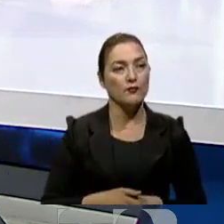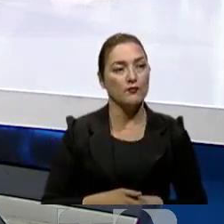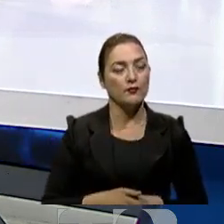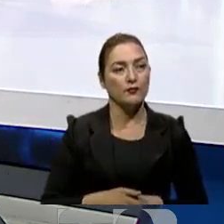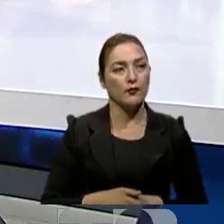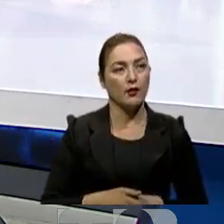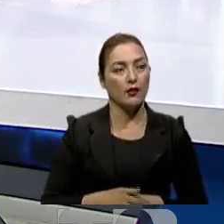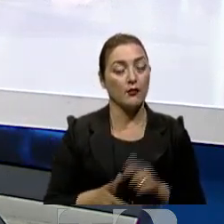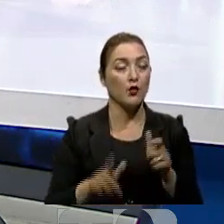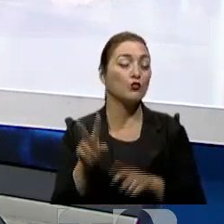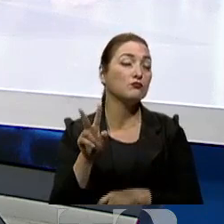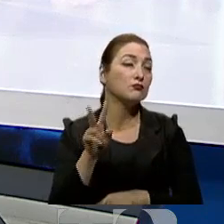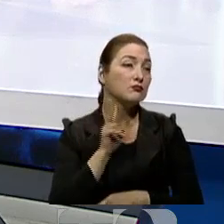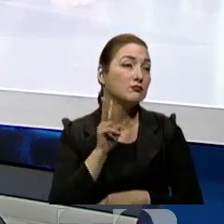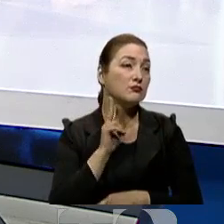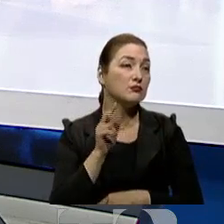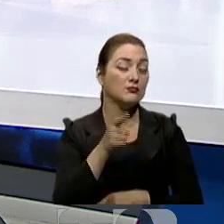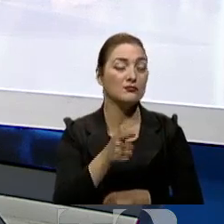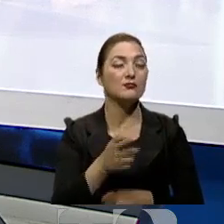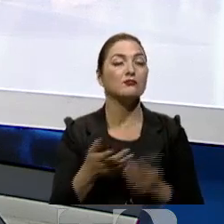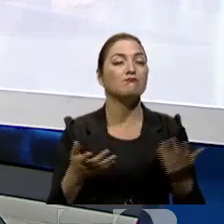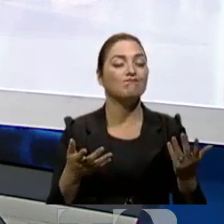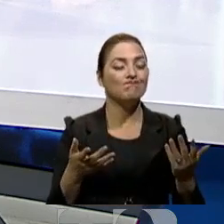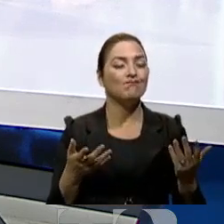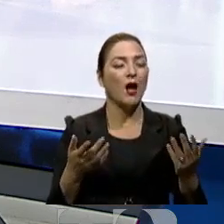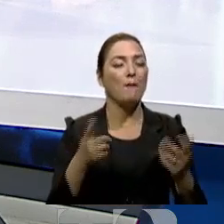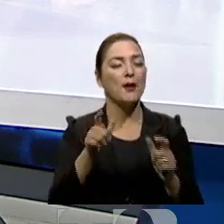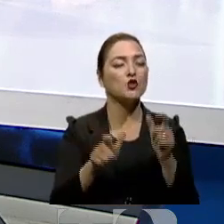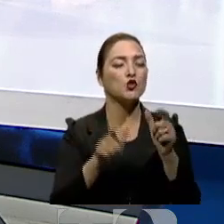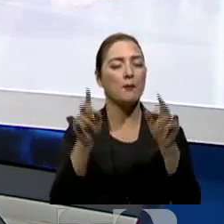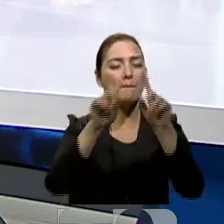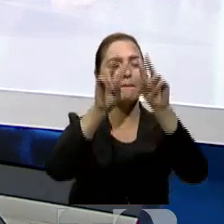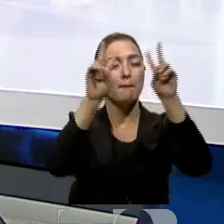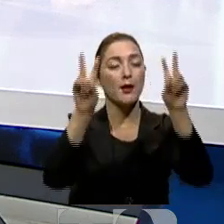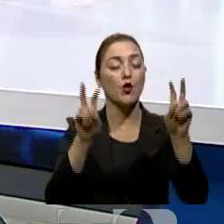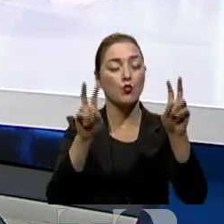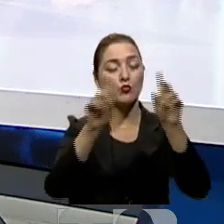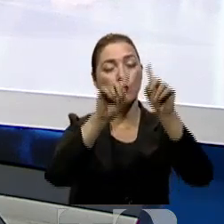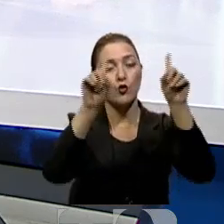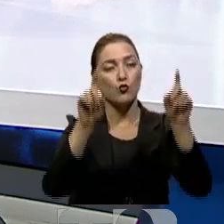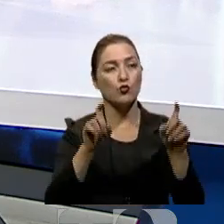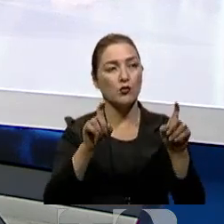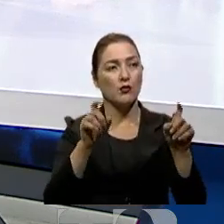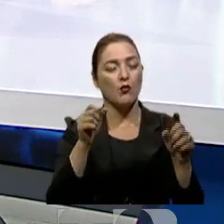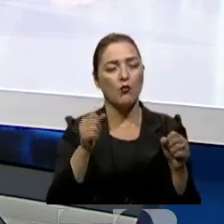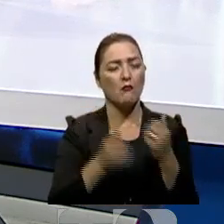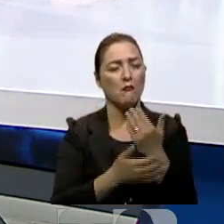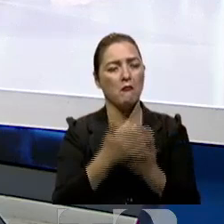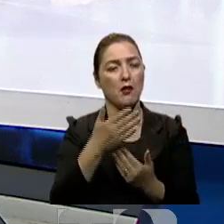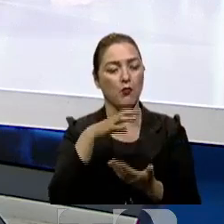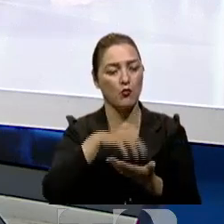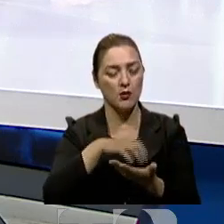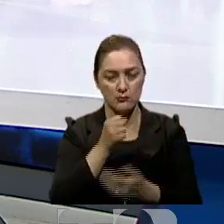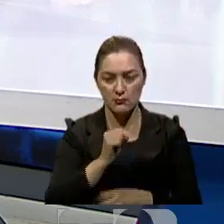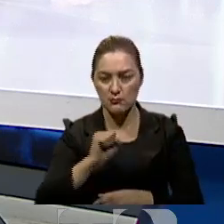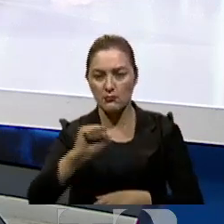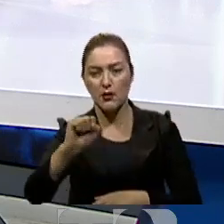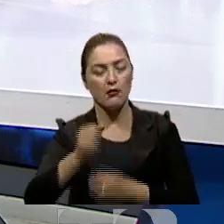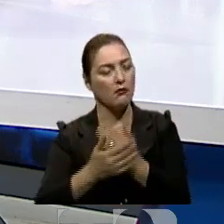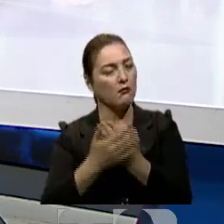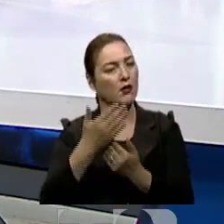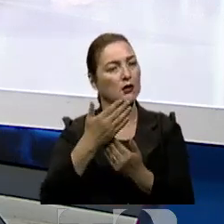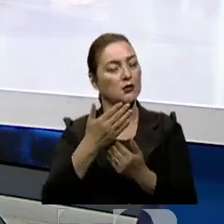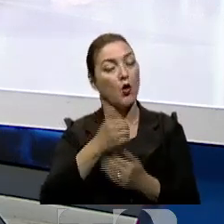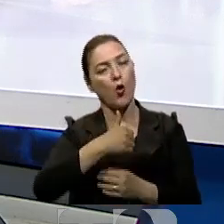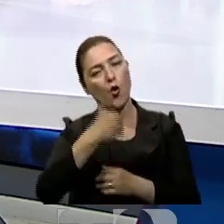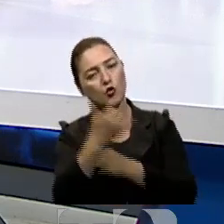los ciudadanos que son víctimas de este tipo de delitos es cómo sale un auto tan fácilmente de las provincias e incluso del